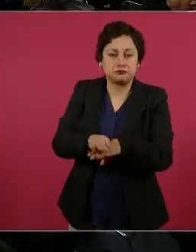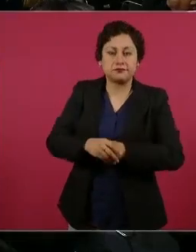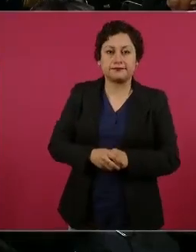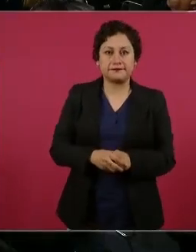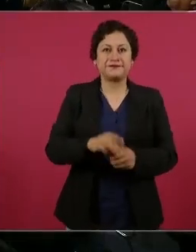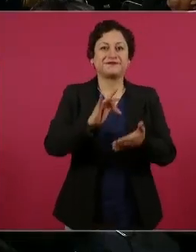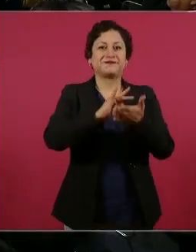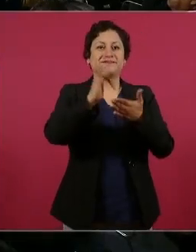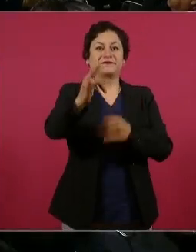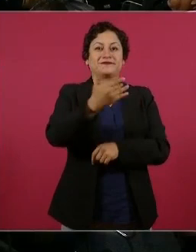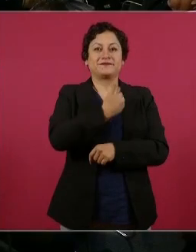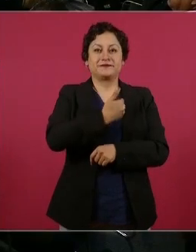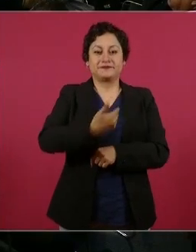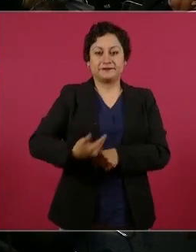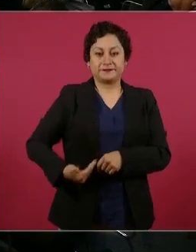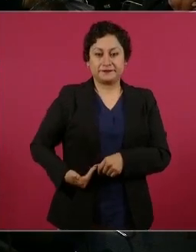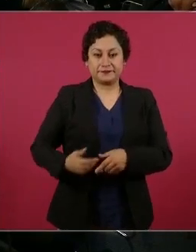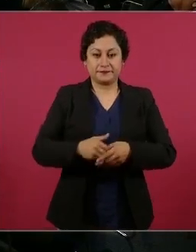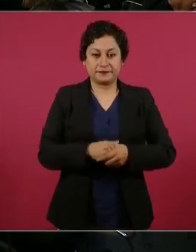presidente.